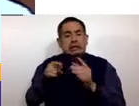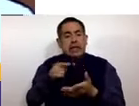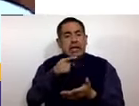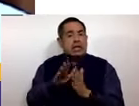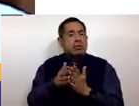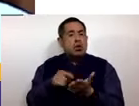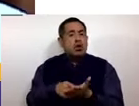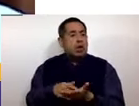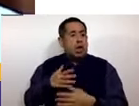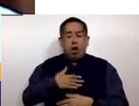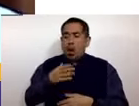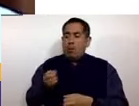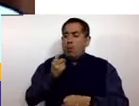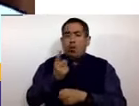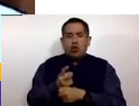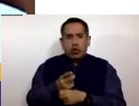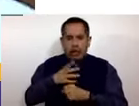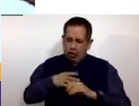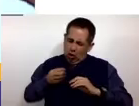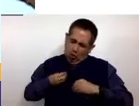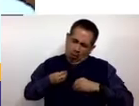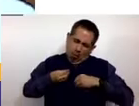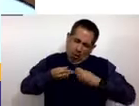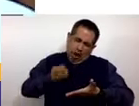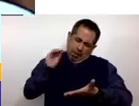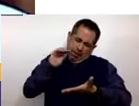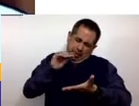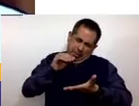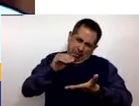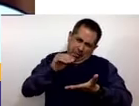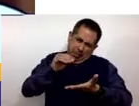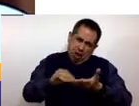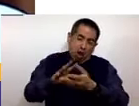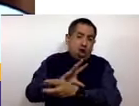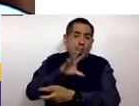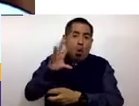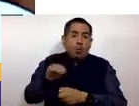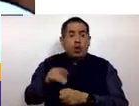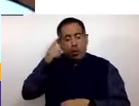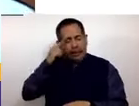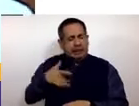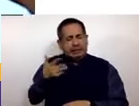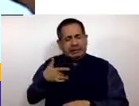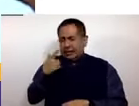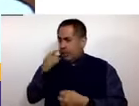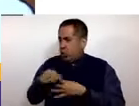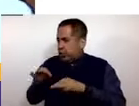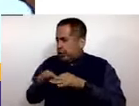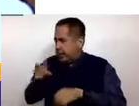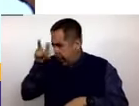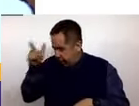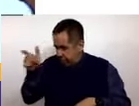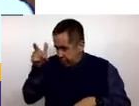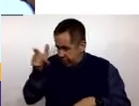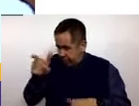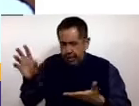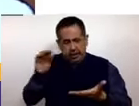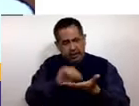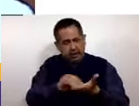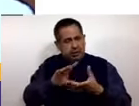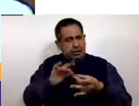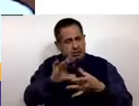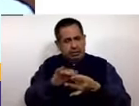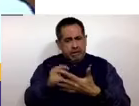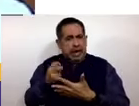es mi oportunidad, voy a poner todo, ¿no? De verdad, todo lo que a mí me parecía importante para poder decirles como esto